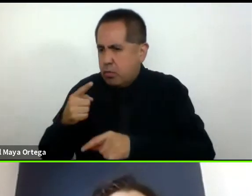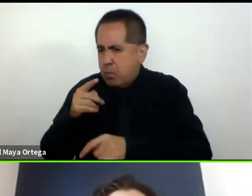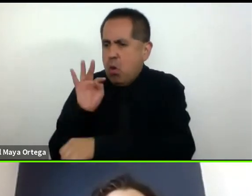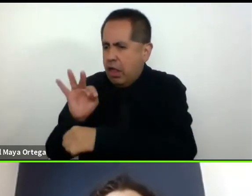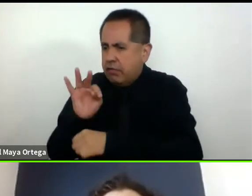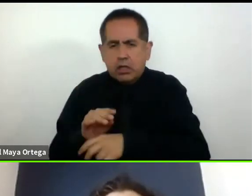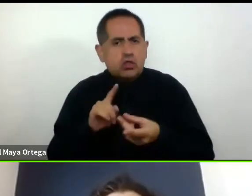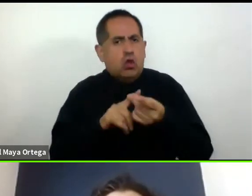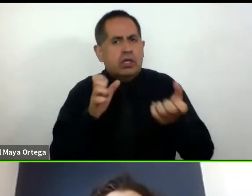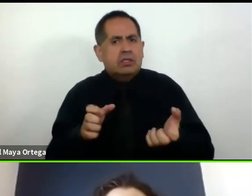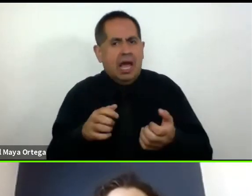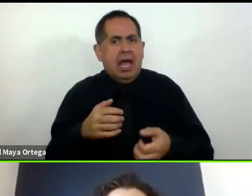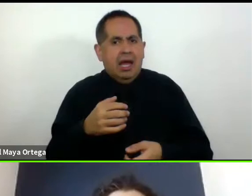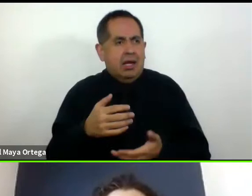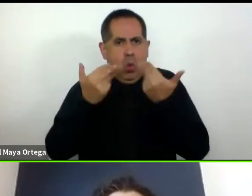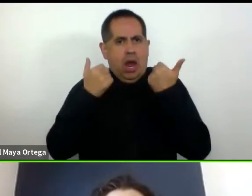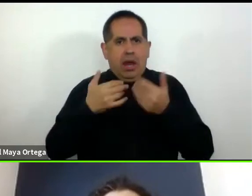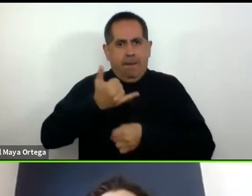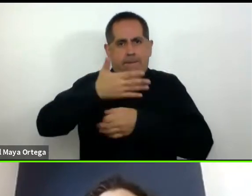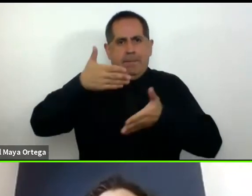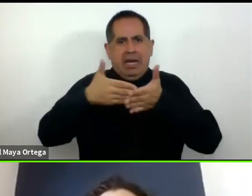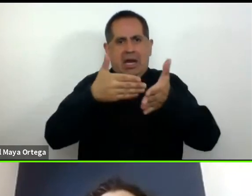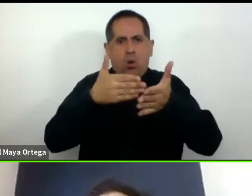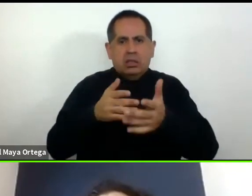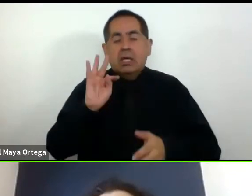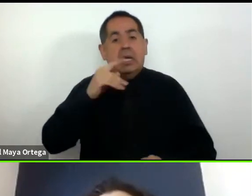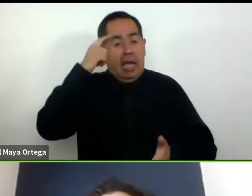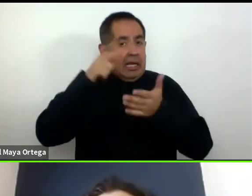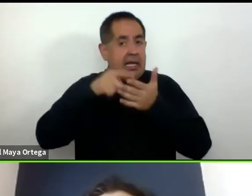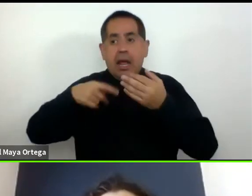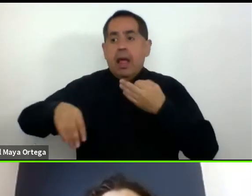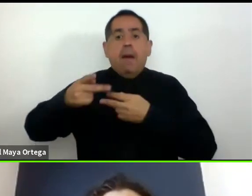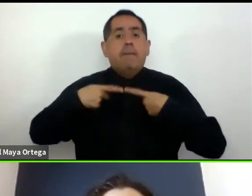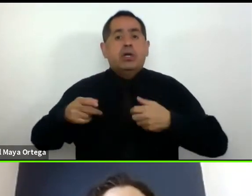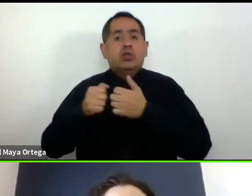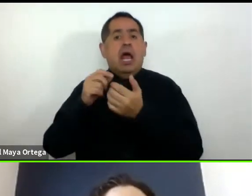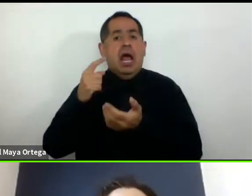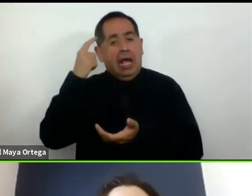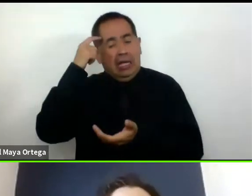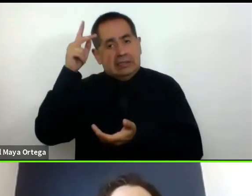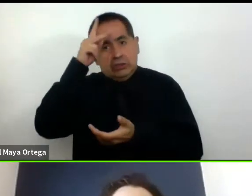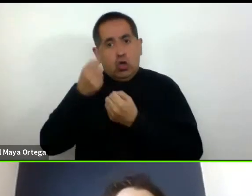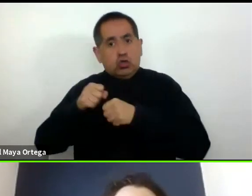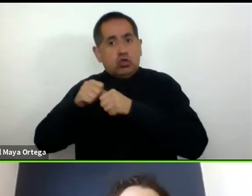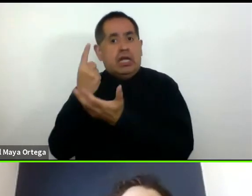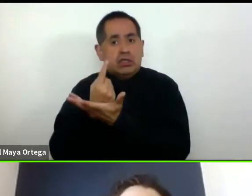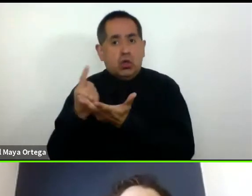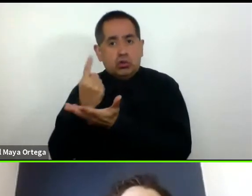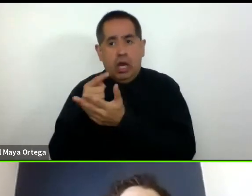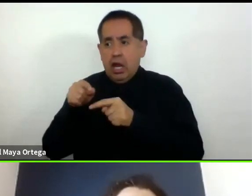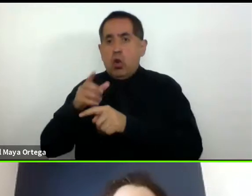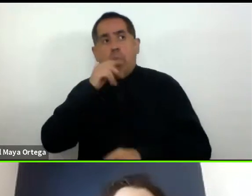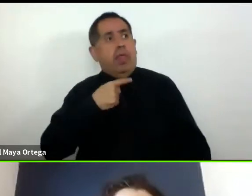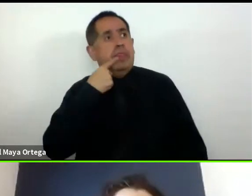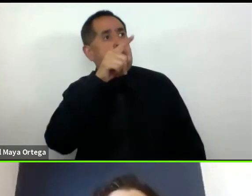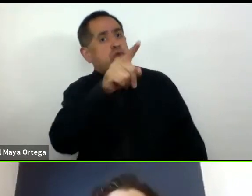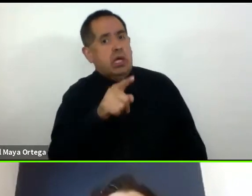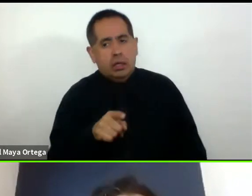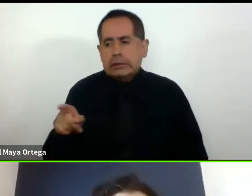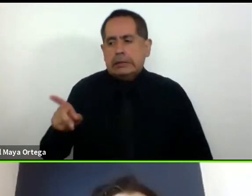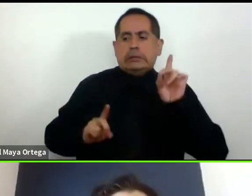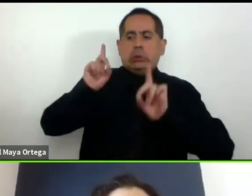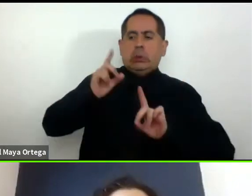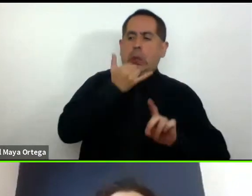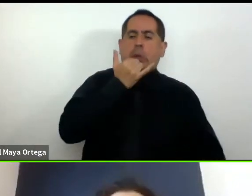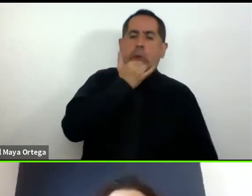barreras actitudinales de las cuales hablaba Paula, es decir, se cree que una persona que tiene una discapacidad psicosocial entonces no puede dar una denuncia creíble, un testimonio